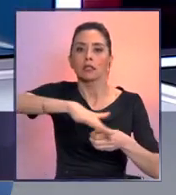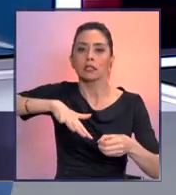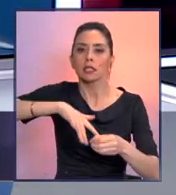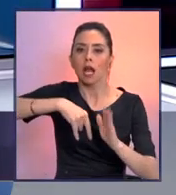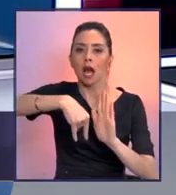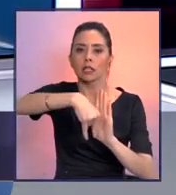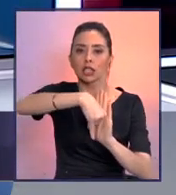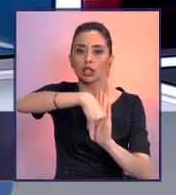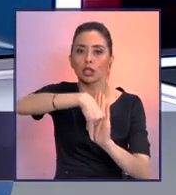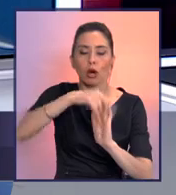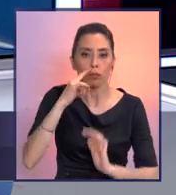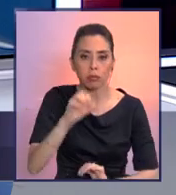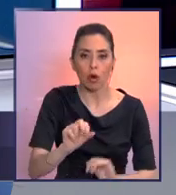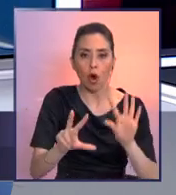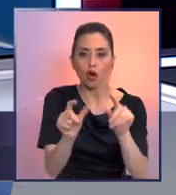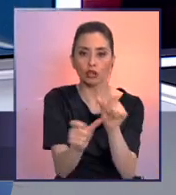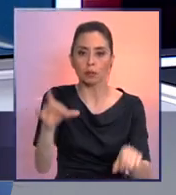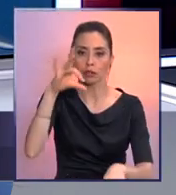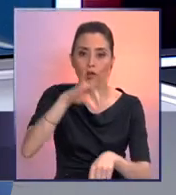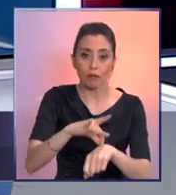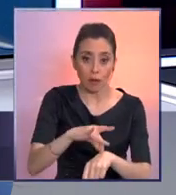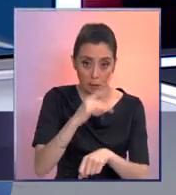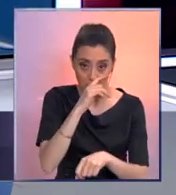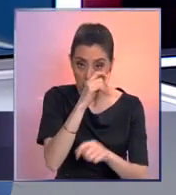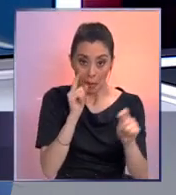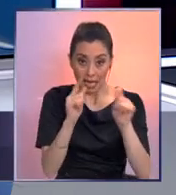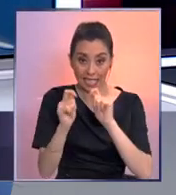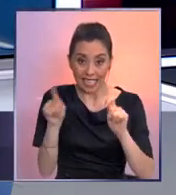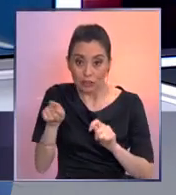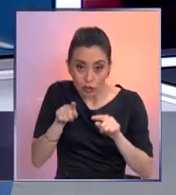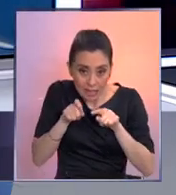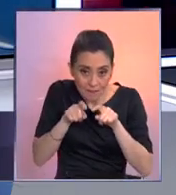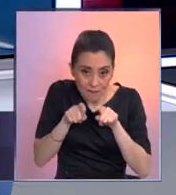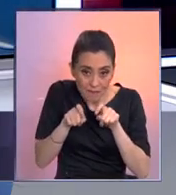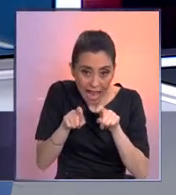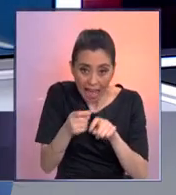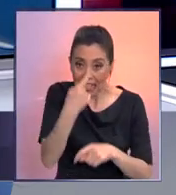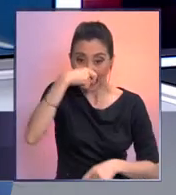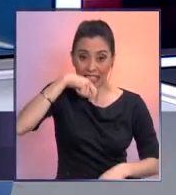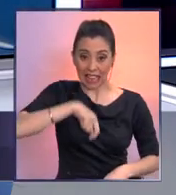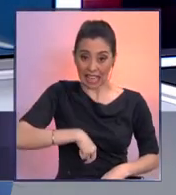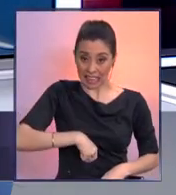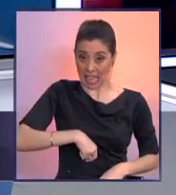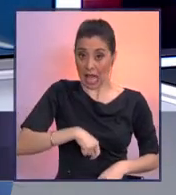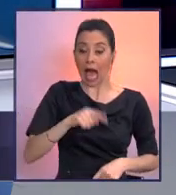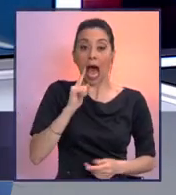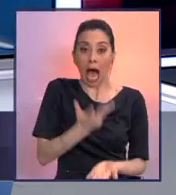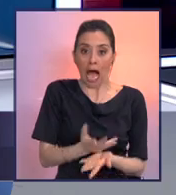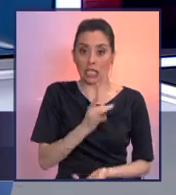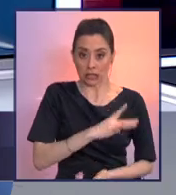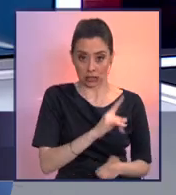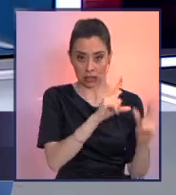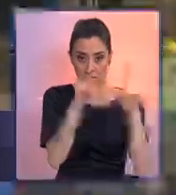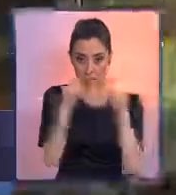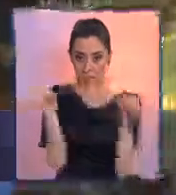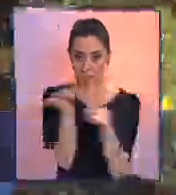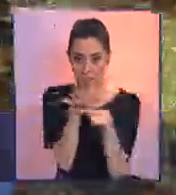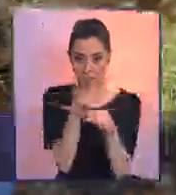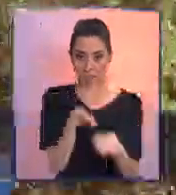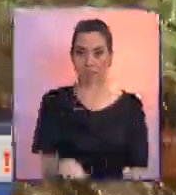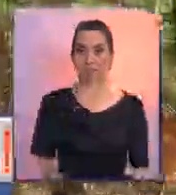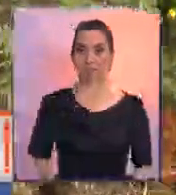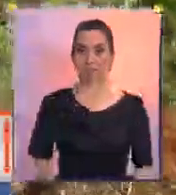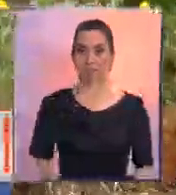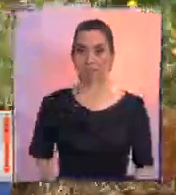se han detectado 8 casos. Los riesgos de esta nueva bacteria presente en nuestro país en la siguiente nota.